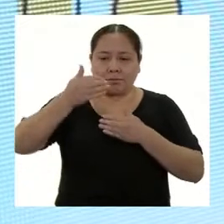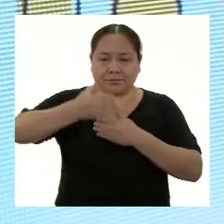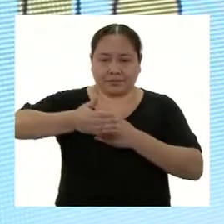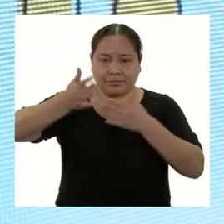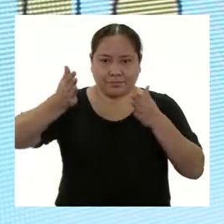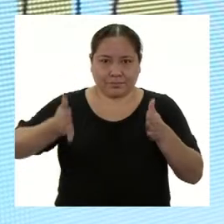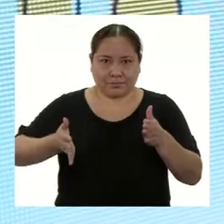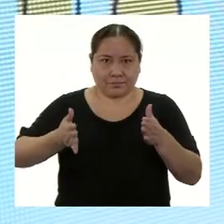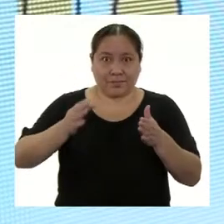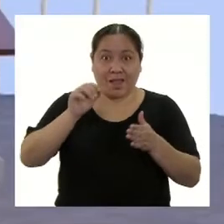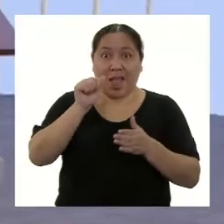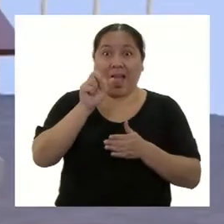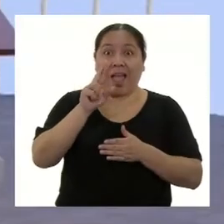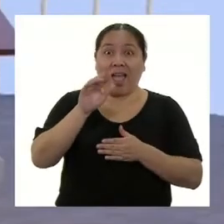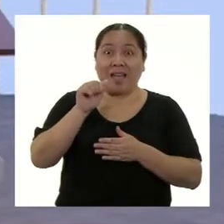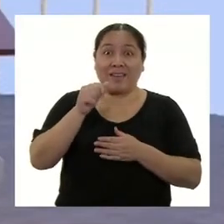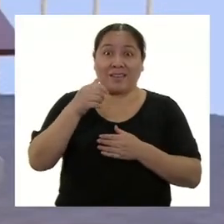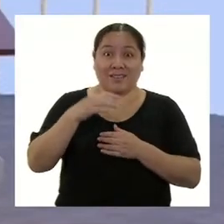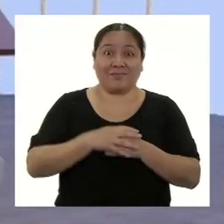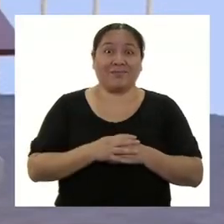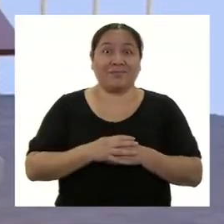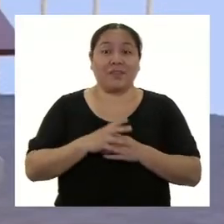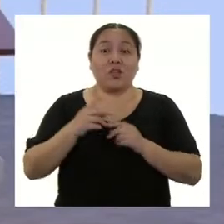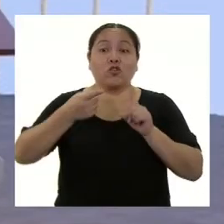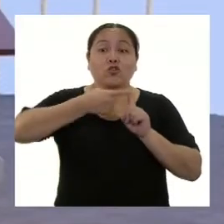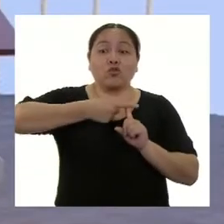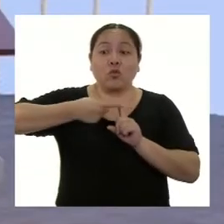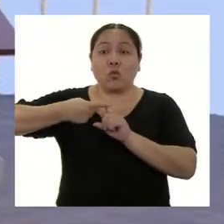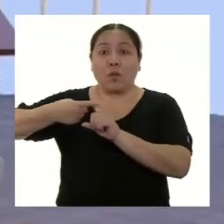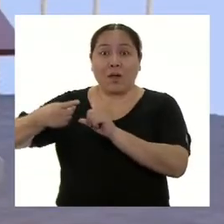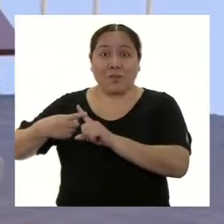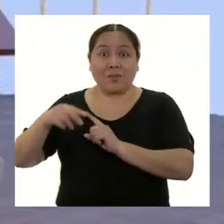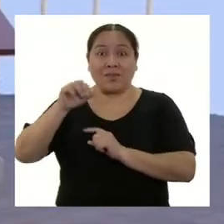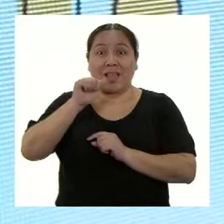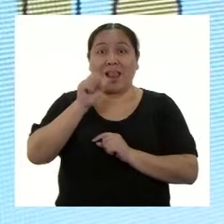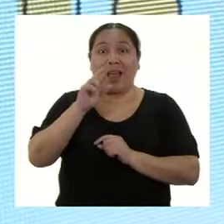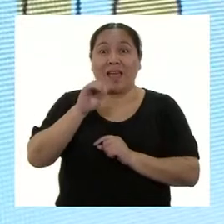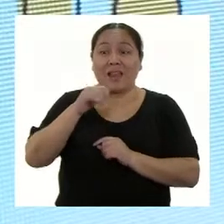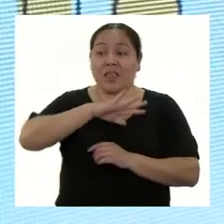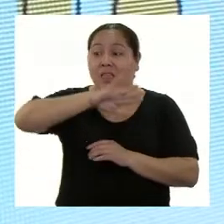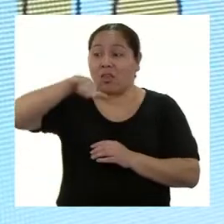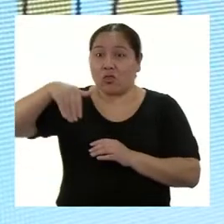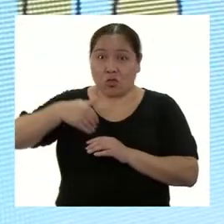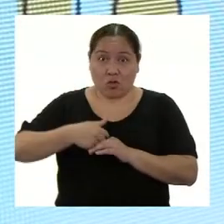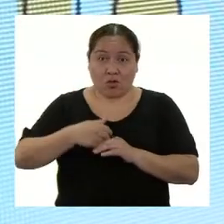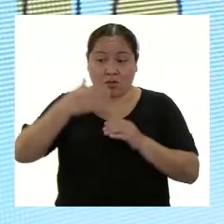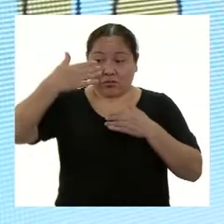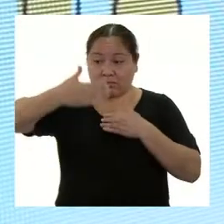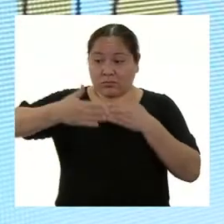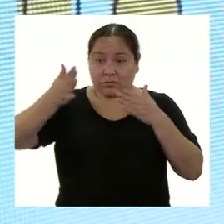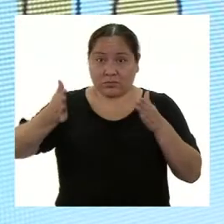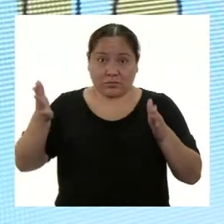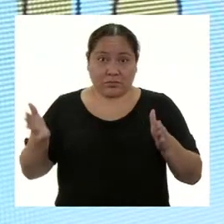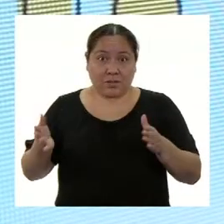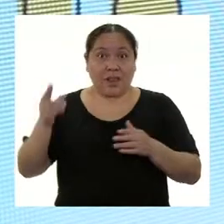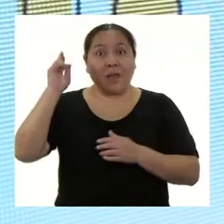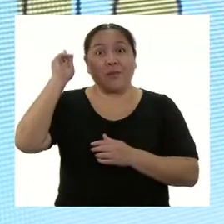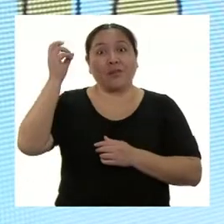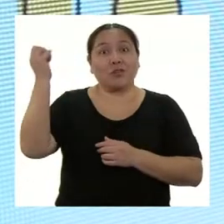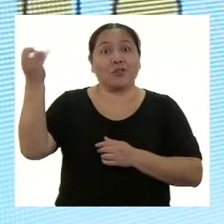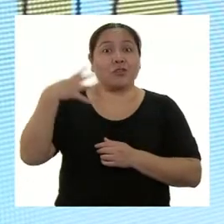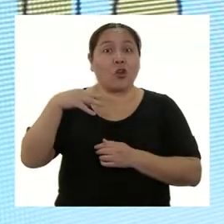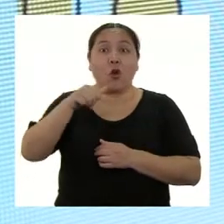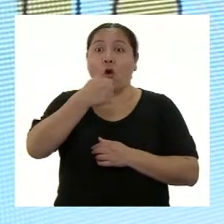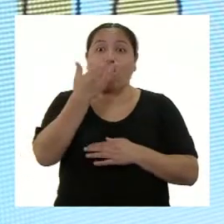base rectangular de la carpa. Lo hicimos sumando las áreas de todas las caras laterales. Luego, la profesora nos dijo que había